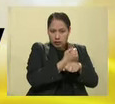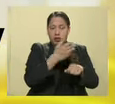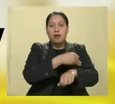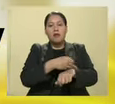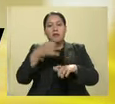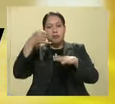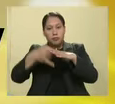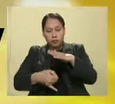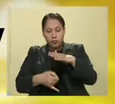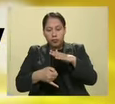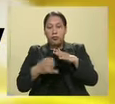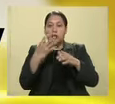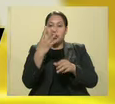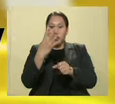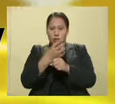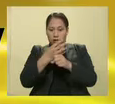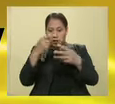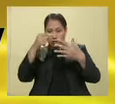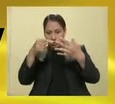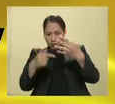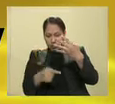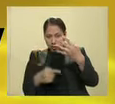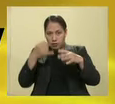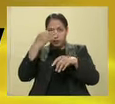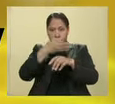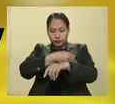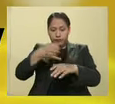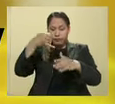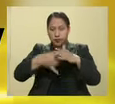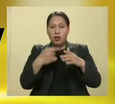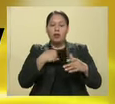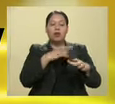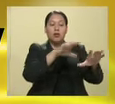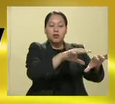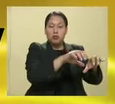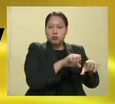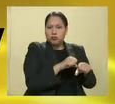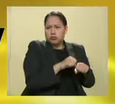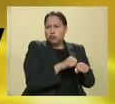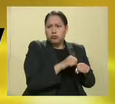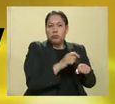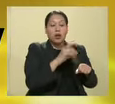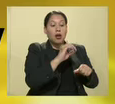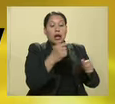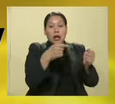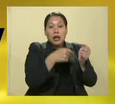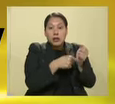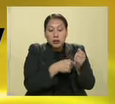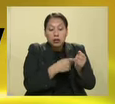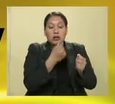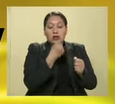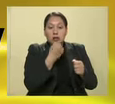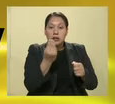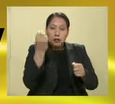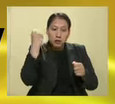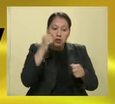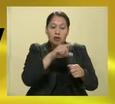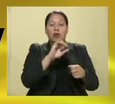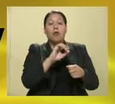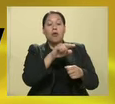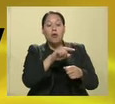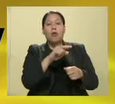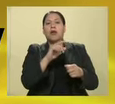hasta el 4º grado que sustraiga, retenga u oculte a un menor o